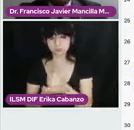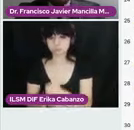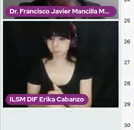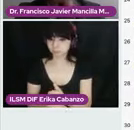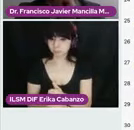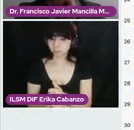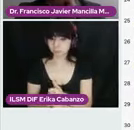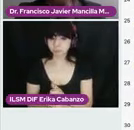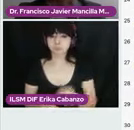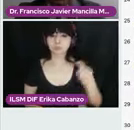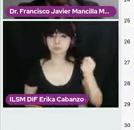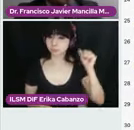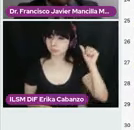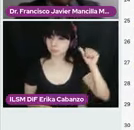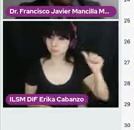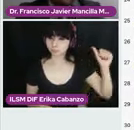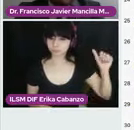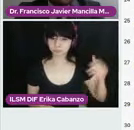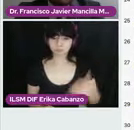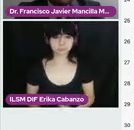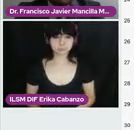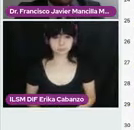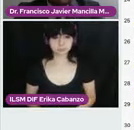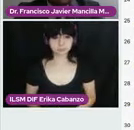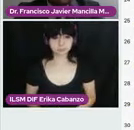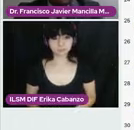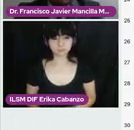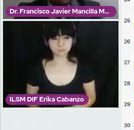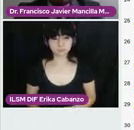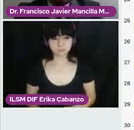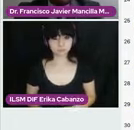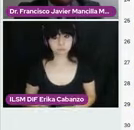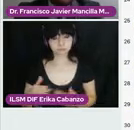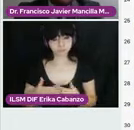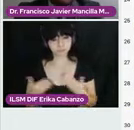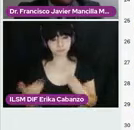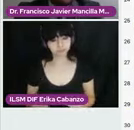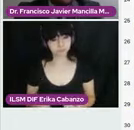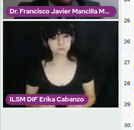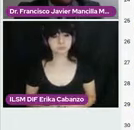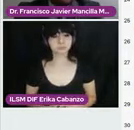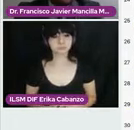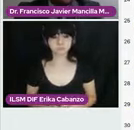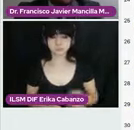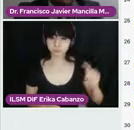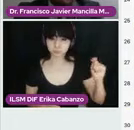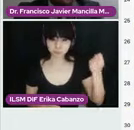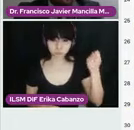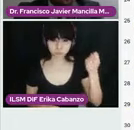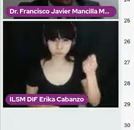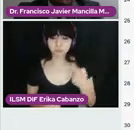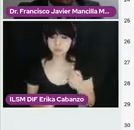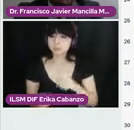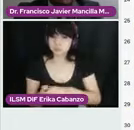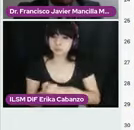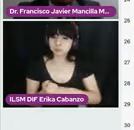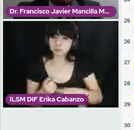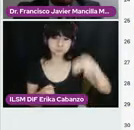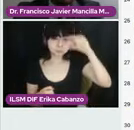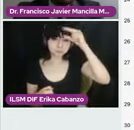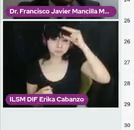auditivo. Las nuevas tecnologías de inteligencia artificial en estos dispositivos traen integradas